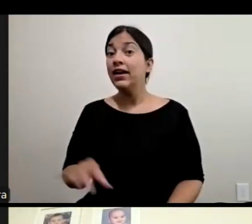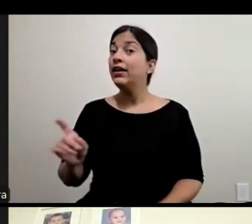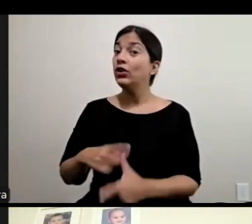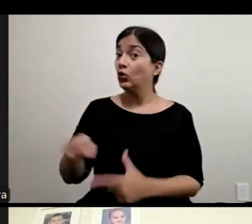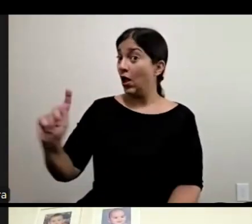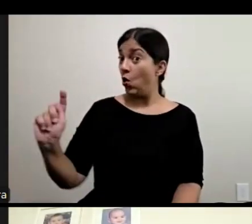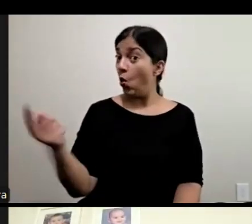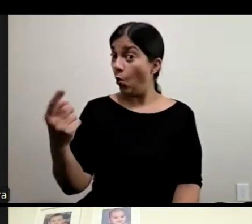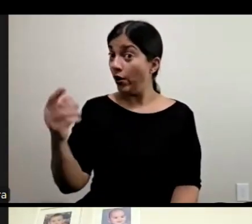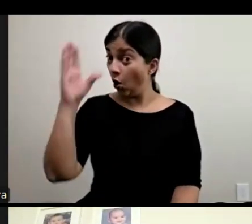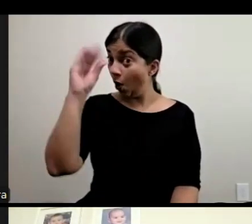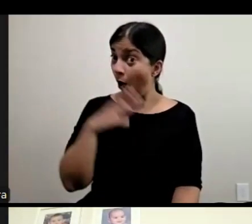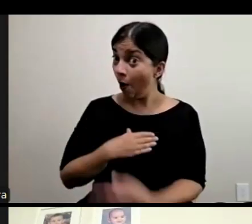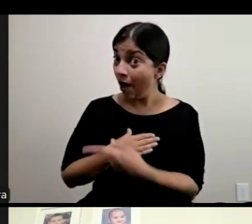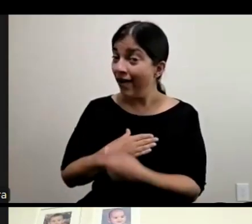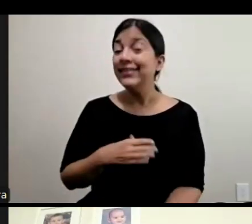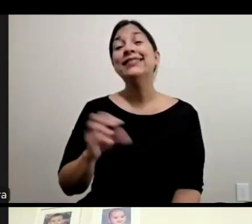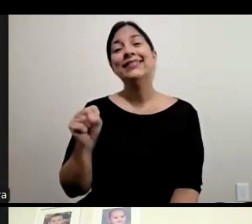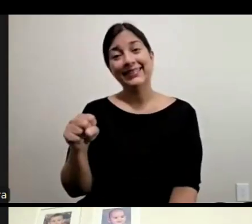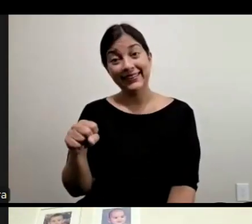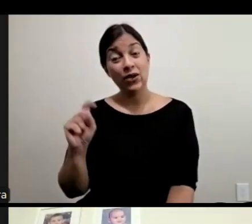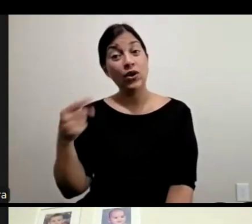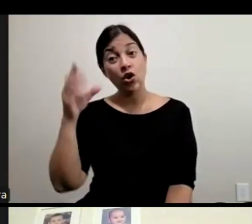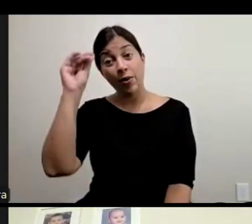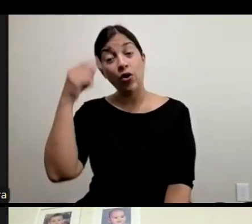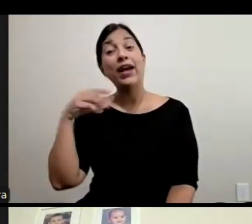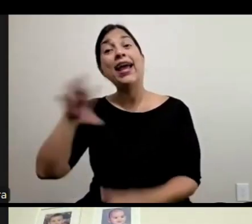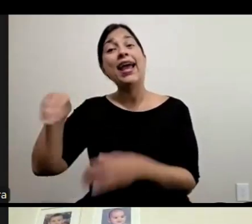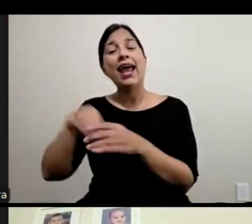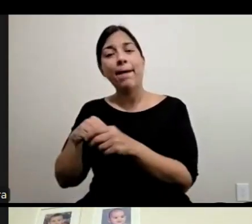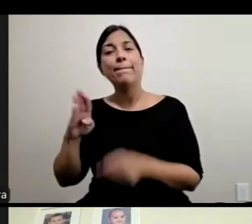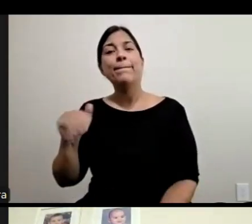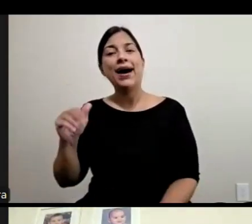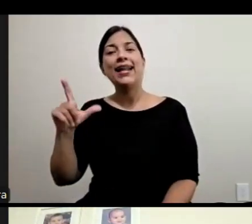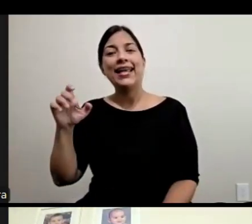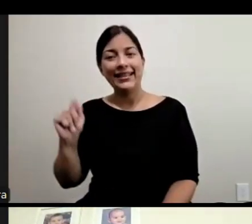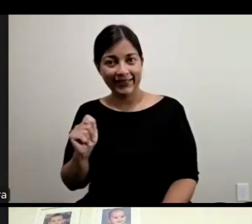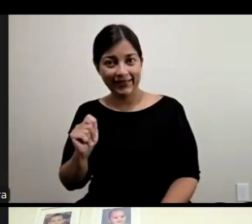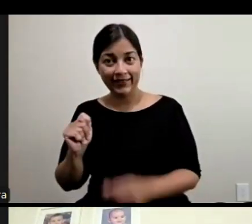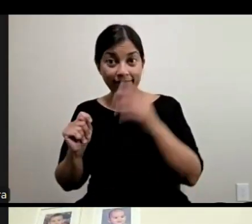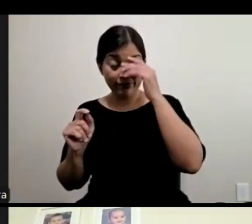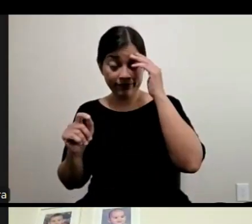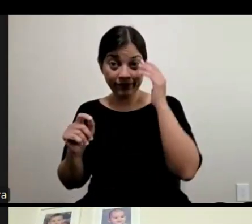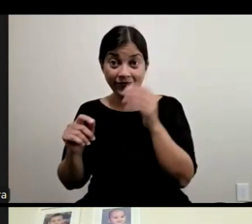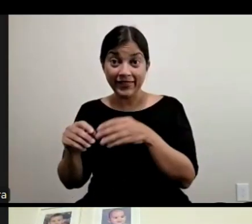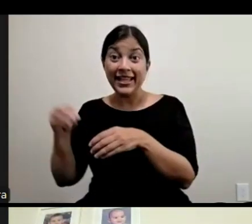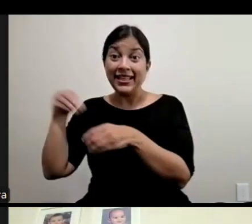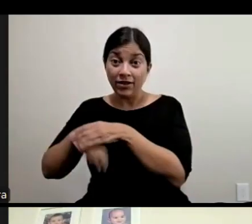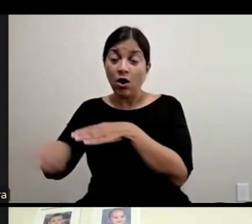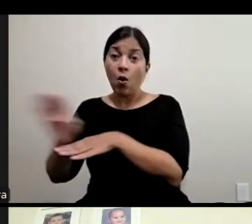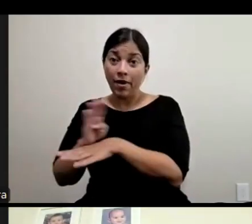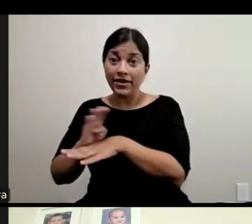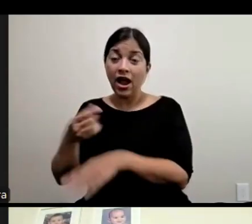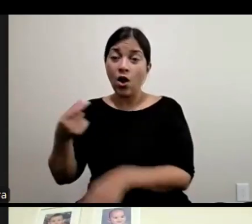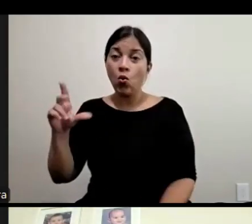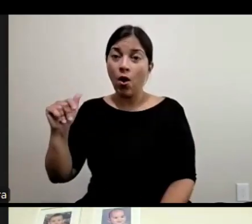varón, o sea que... Sí, el único varón en ballet, en la compañía Guateque en ballet, que era una compañía ¿verdad? De la